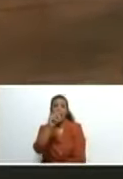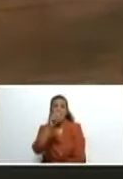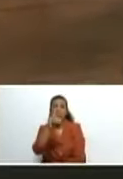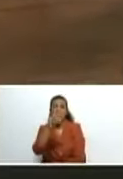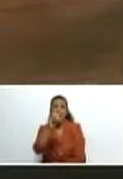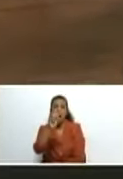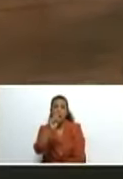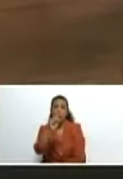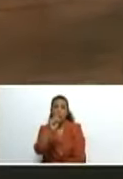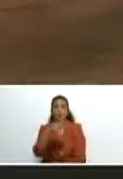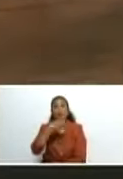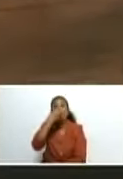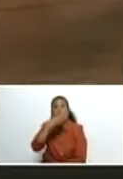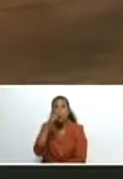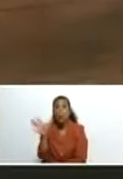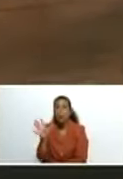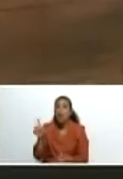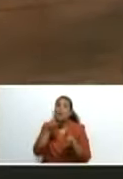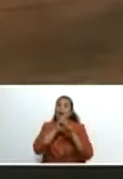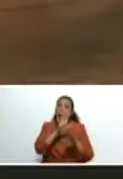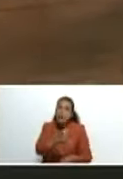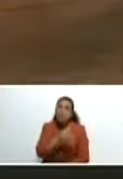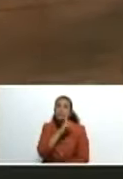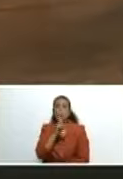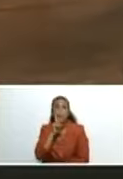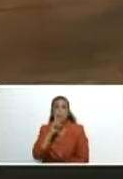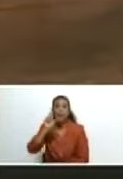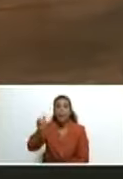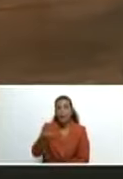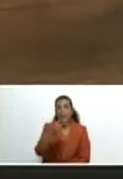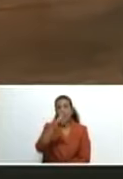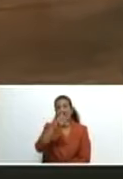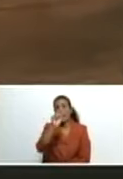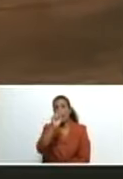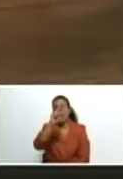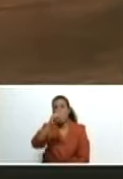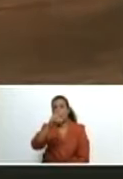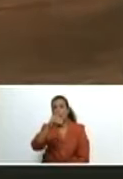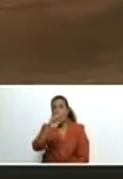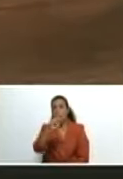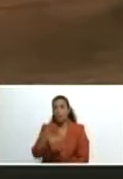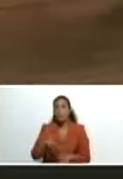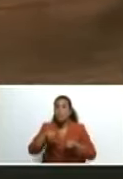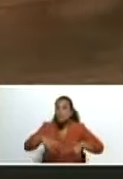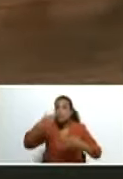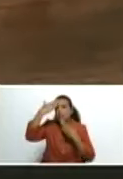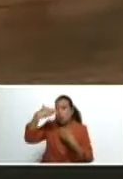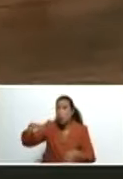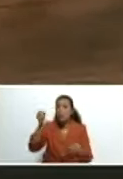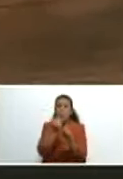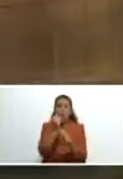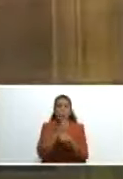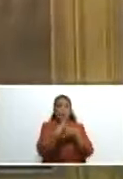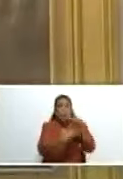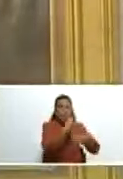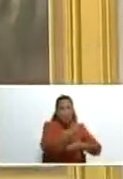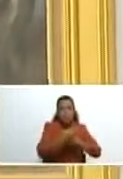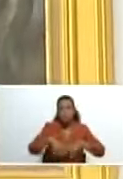casa natal del Libertador y se ha podido recuperar. Mi saludo a los trabajadores siempre.